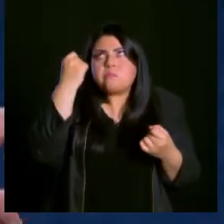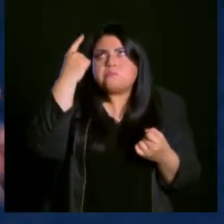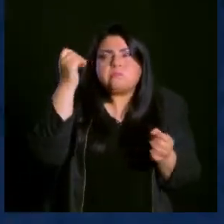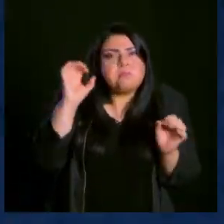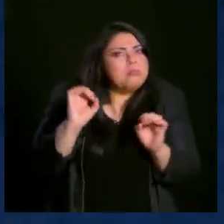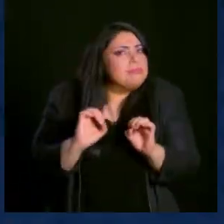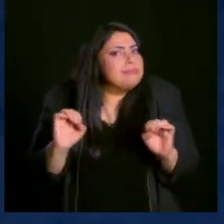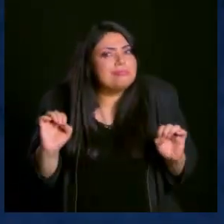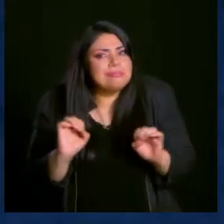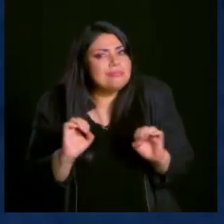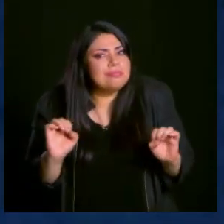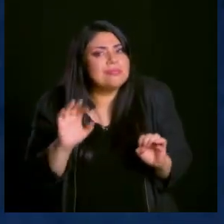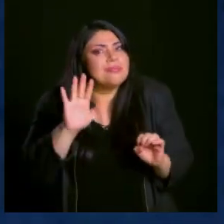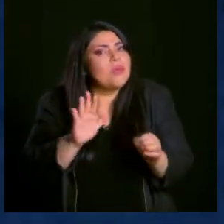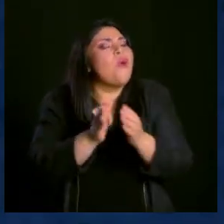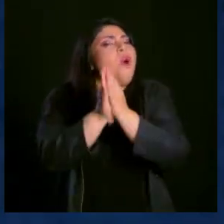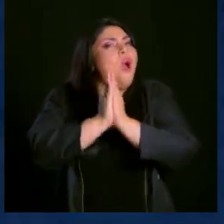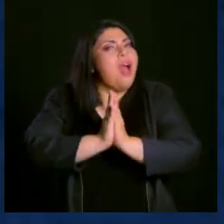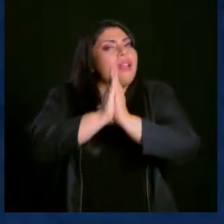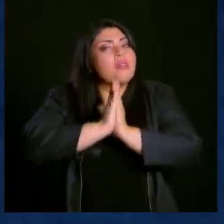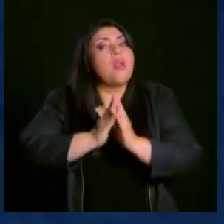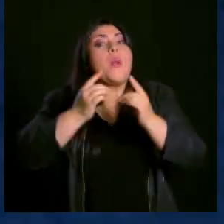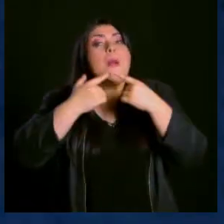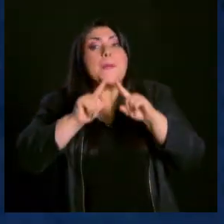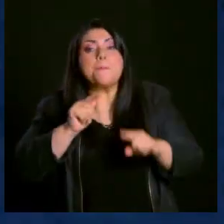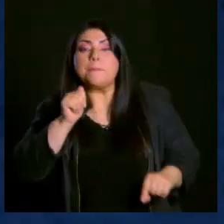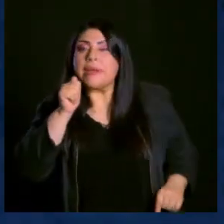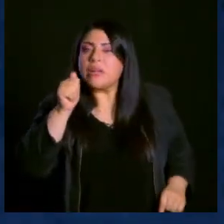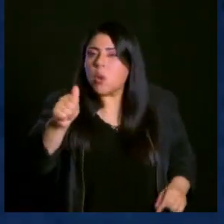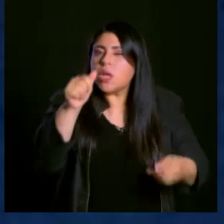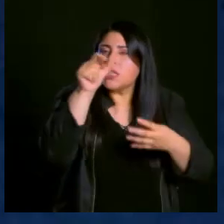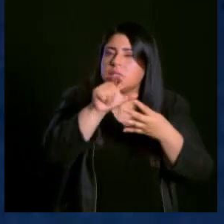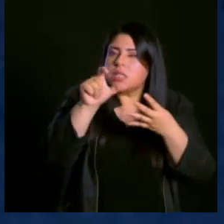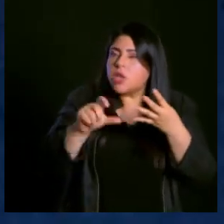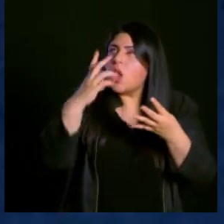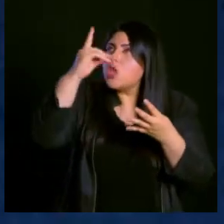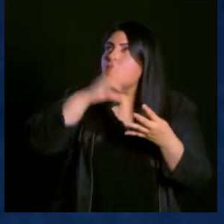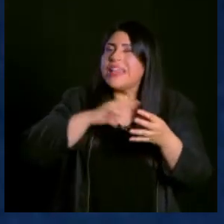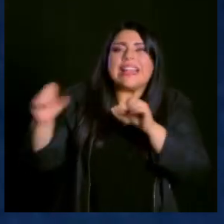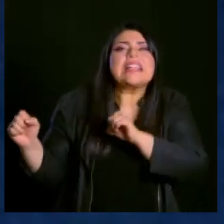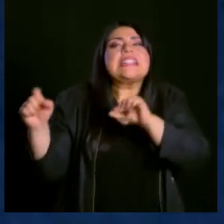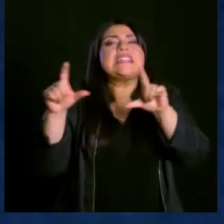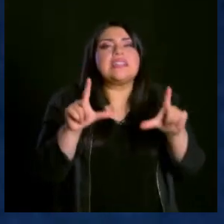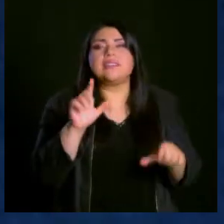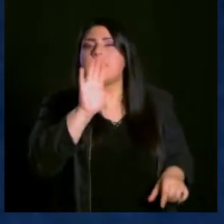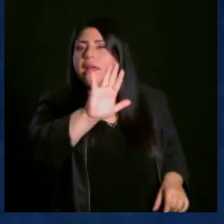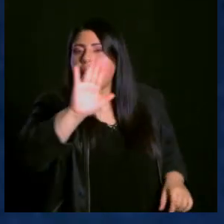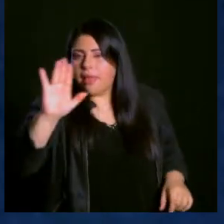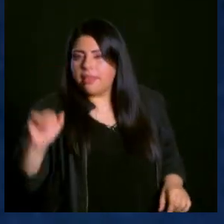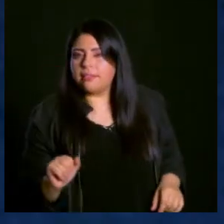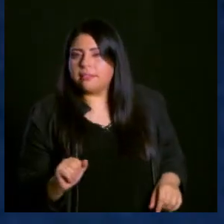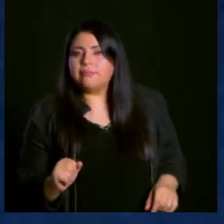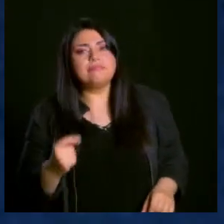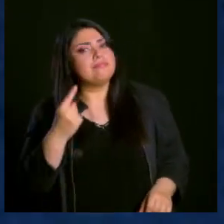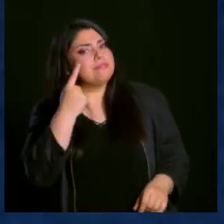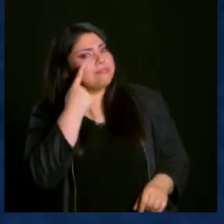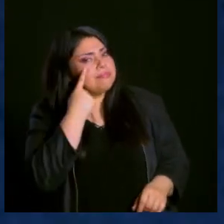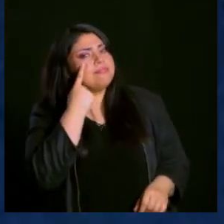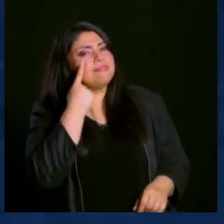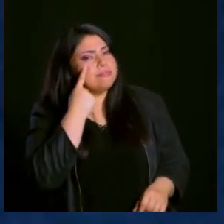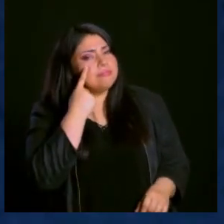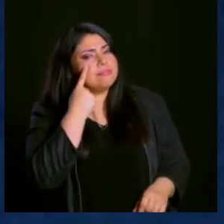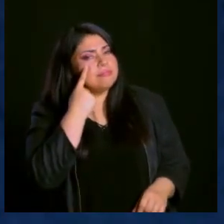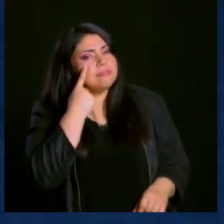entender lo que estás orando Pero estas cosas Dios ya las preparó para ti Mira qué interesante